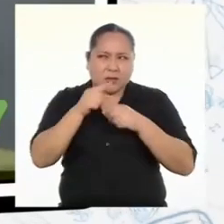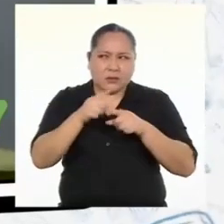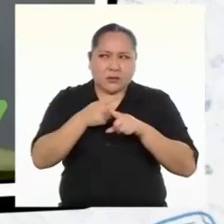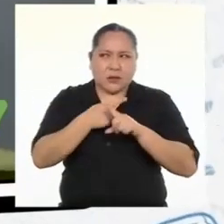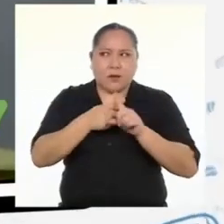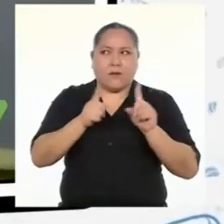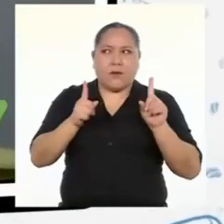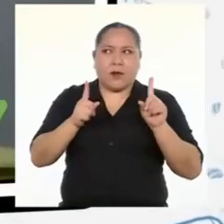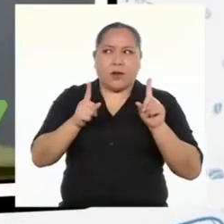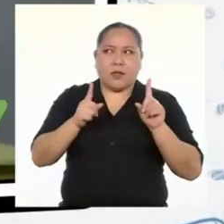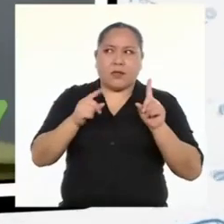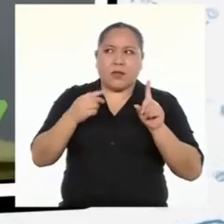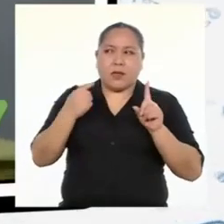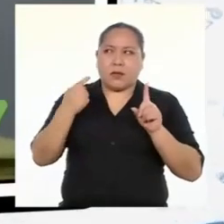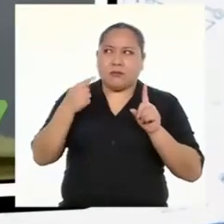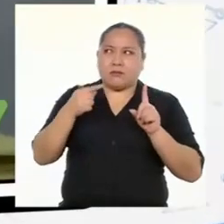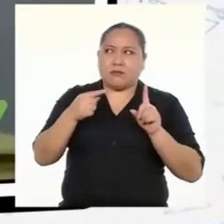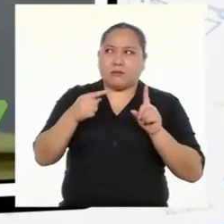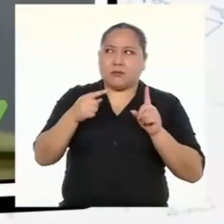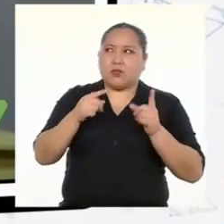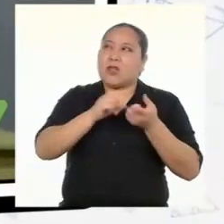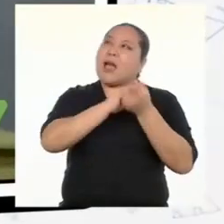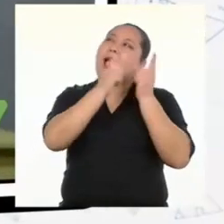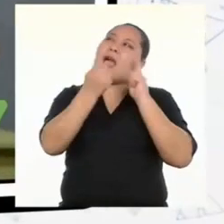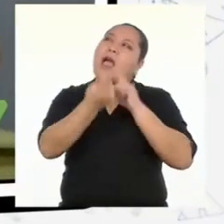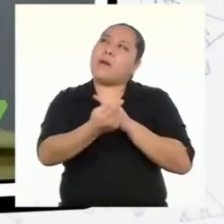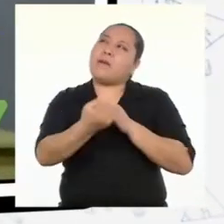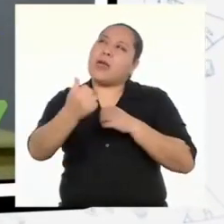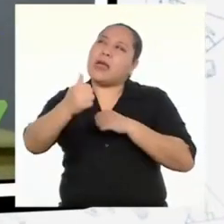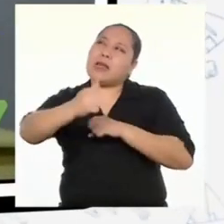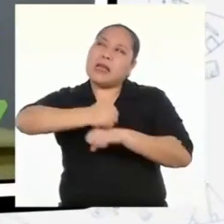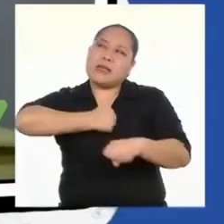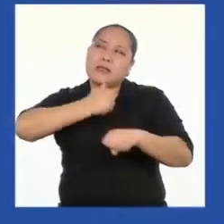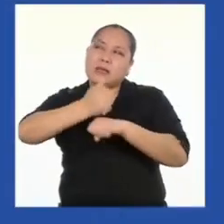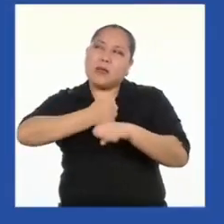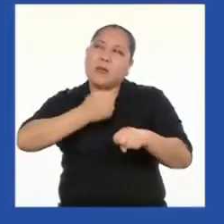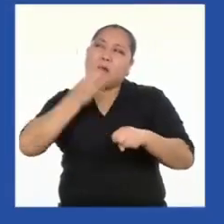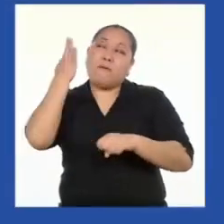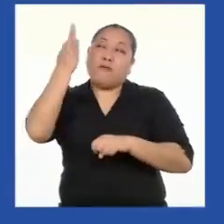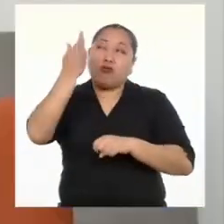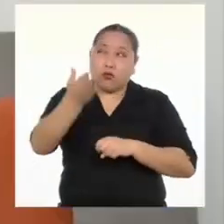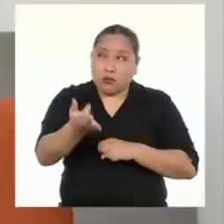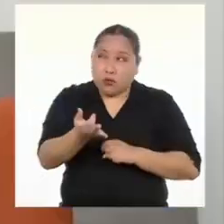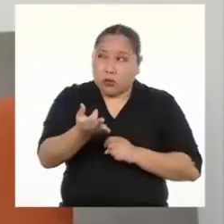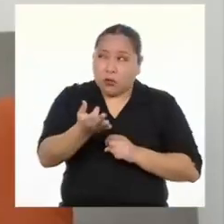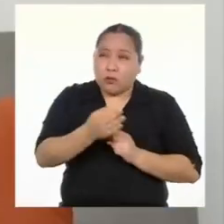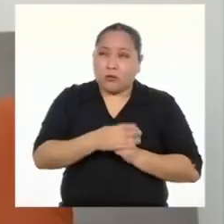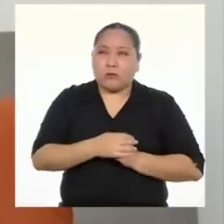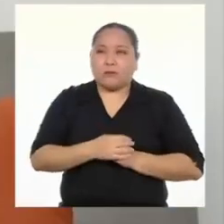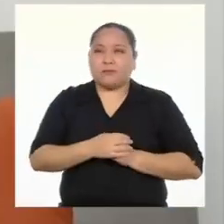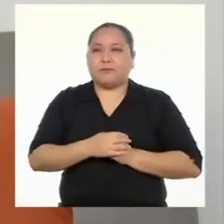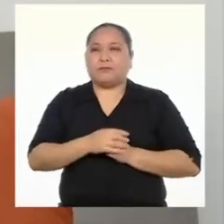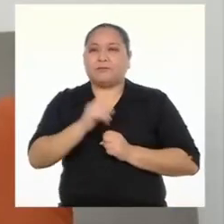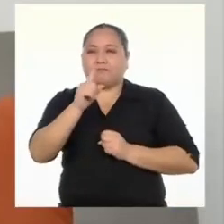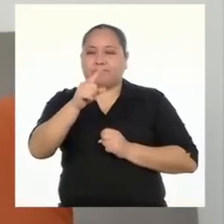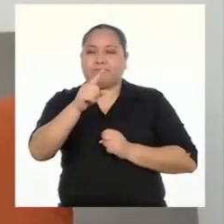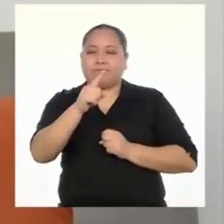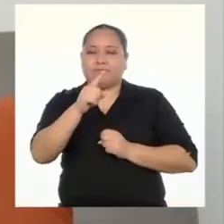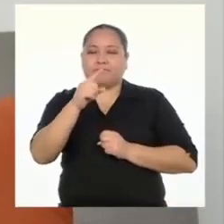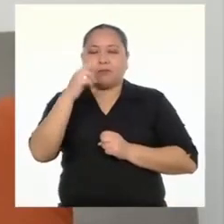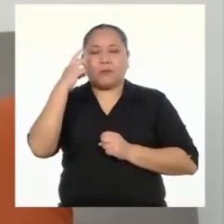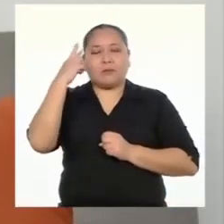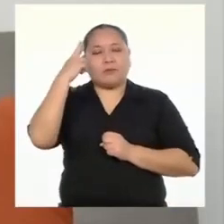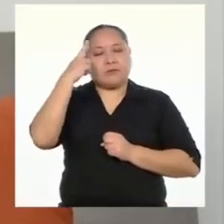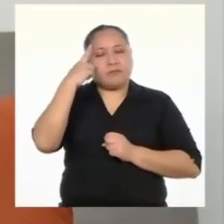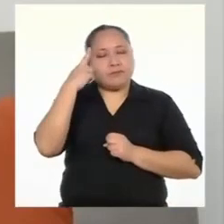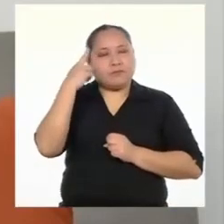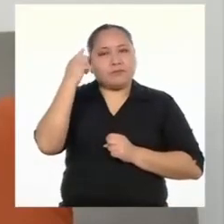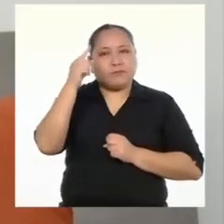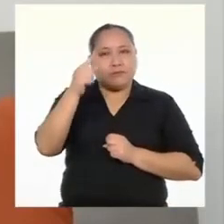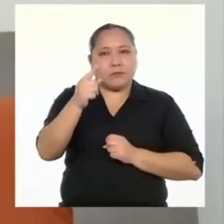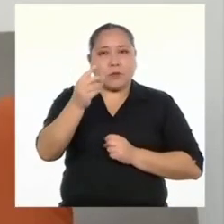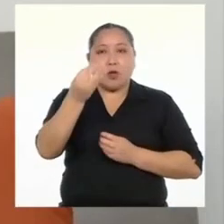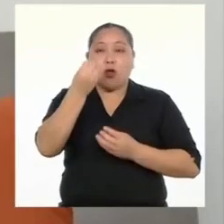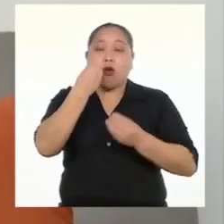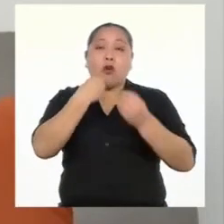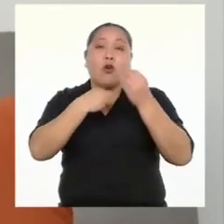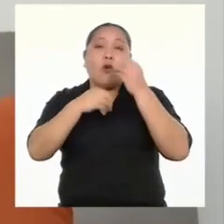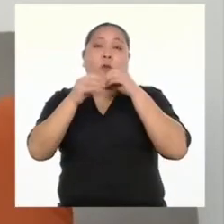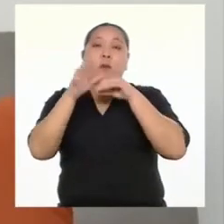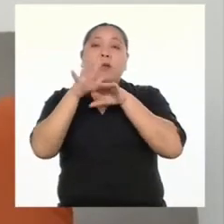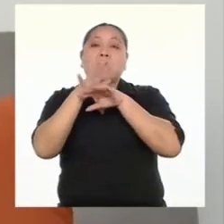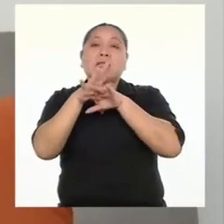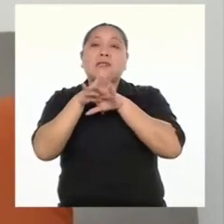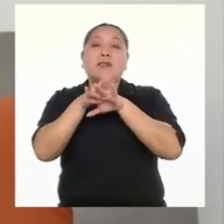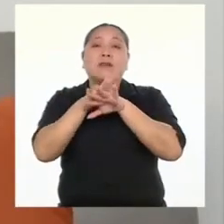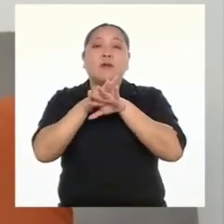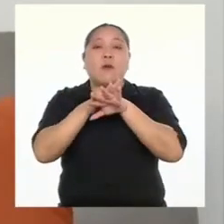una diferencia cuando seamos grandes? ¿Cómo? Una reflexión adicional. Comer